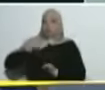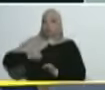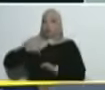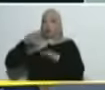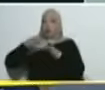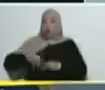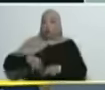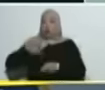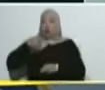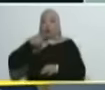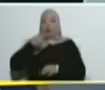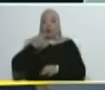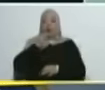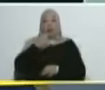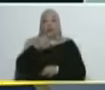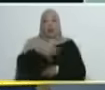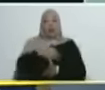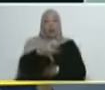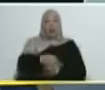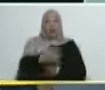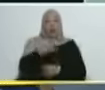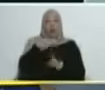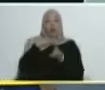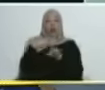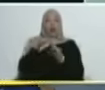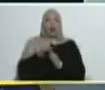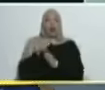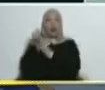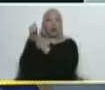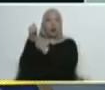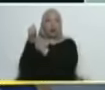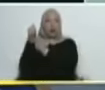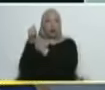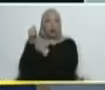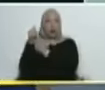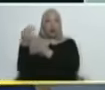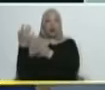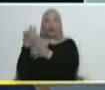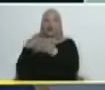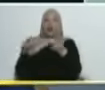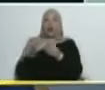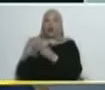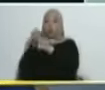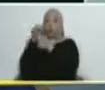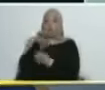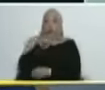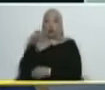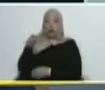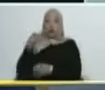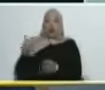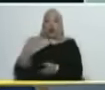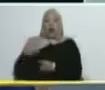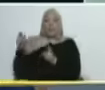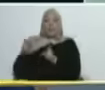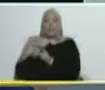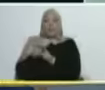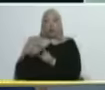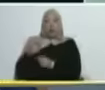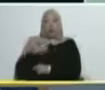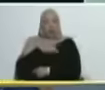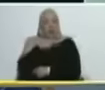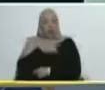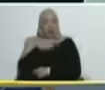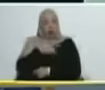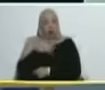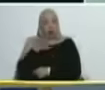de la autenticidad de su liderazgo y de la autenticidad de su espíritu. Y yo me